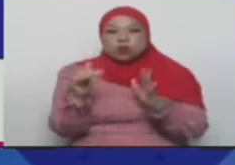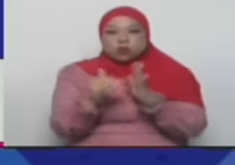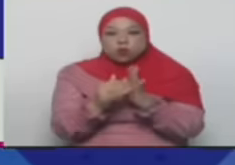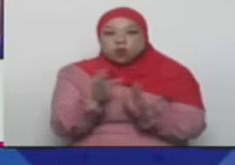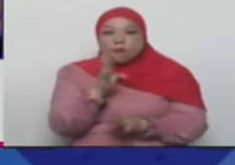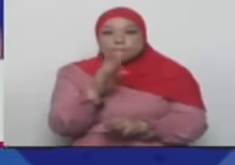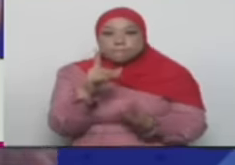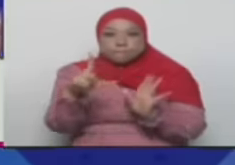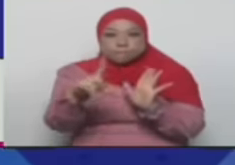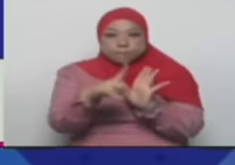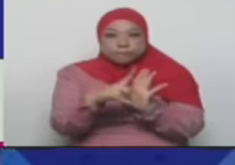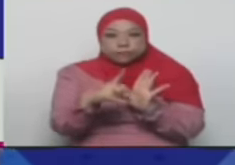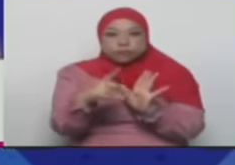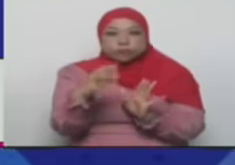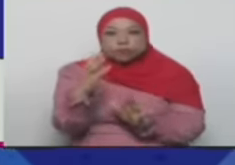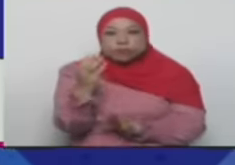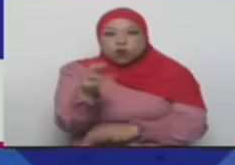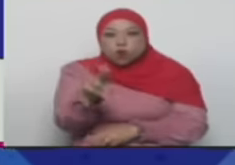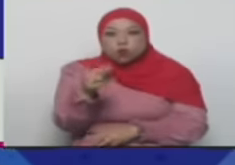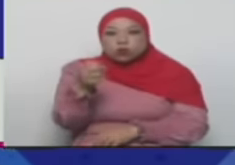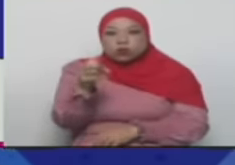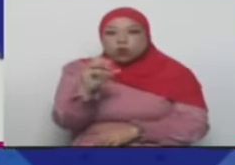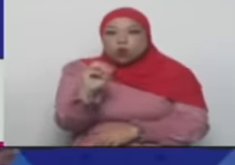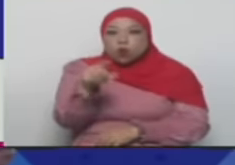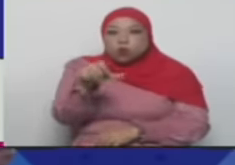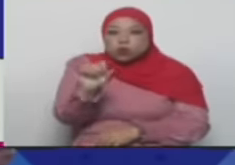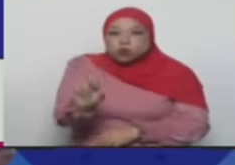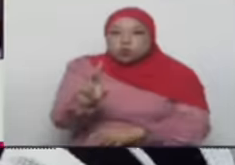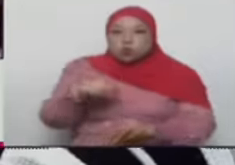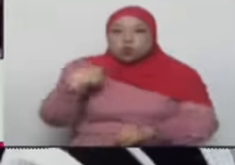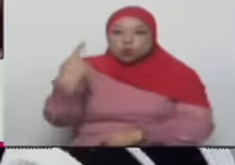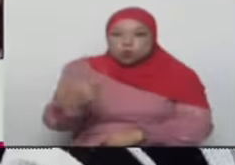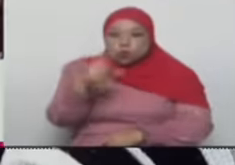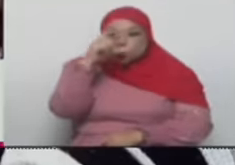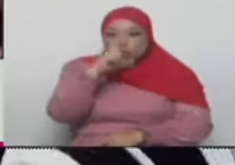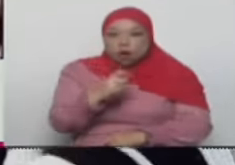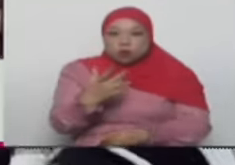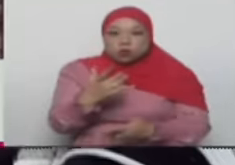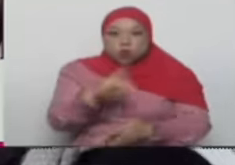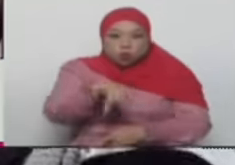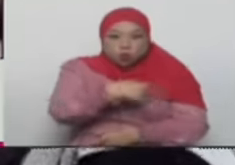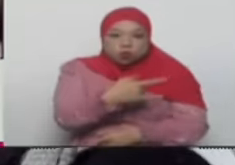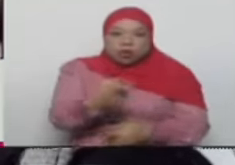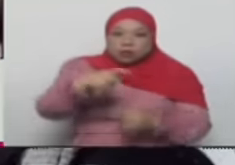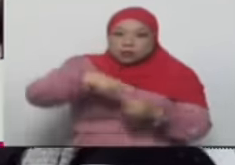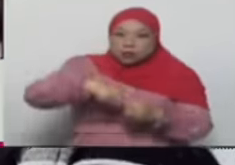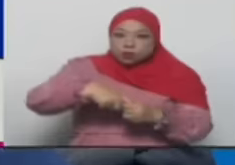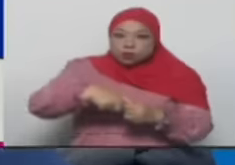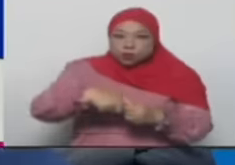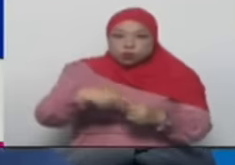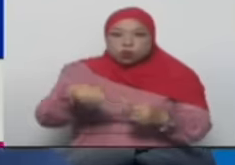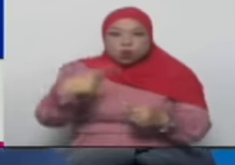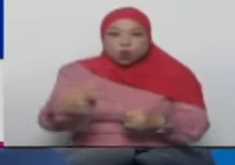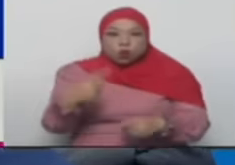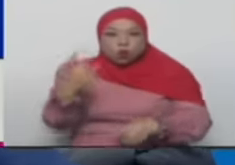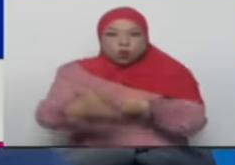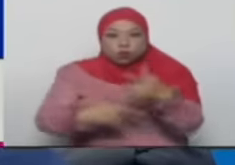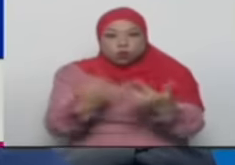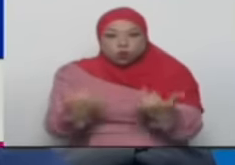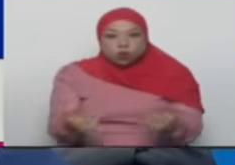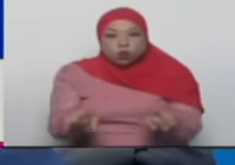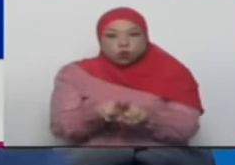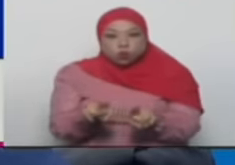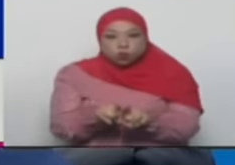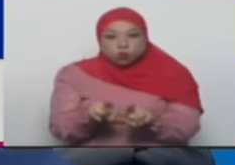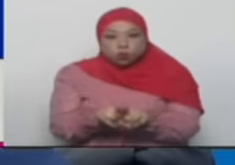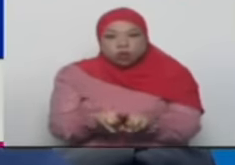la República de las carreras universitarias para que comiencen en el próximo año de estudio, en el mes de octubre, su periodo de formación académica.